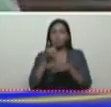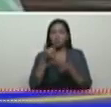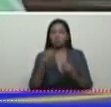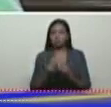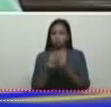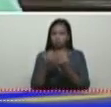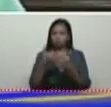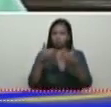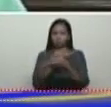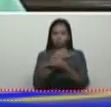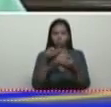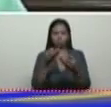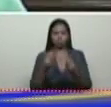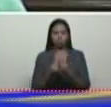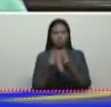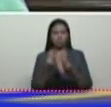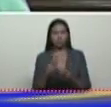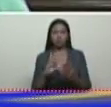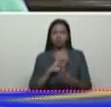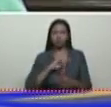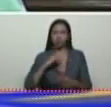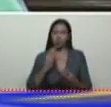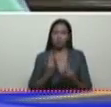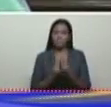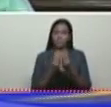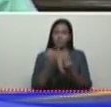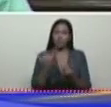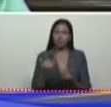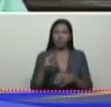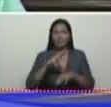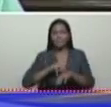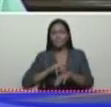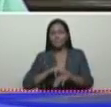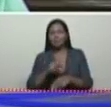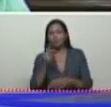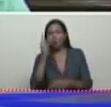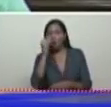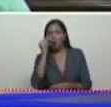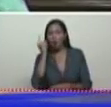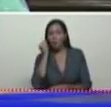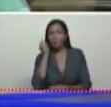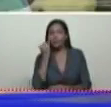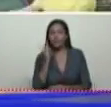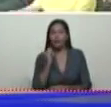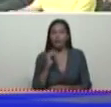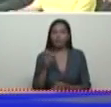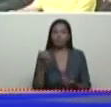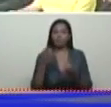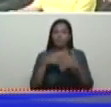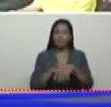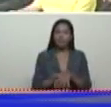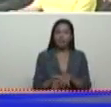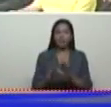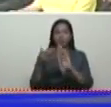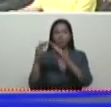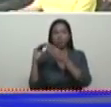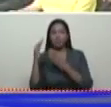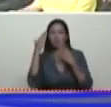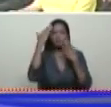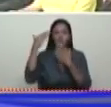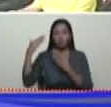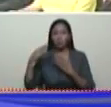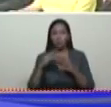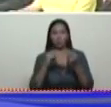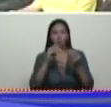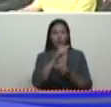acompañados. Me acompañan médicas y médicos integrales comunitarios. Mi saludo a todos